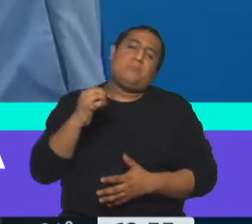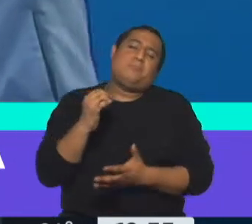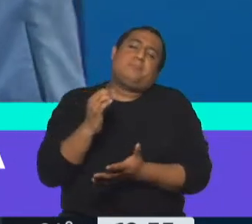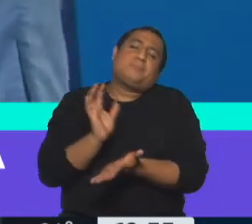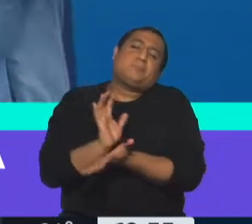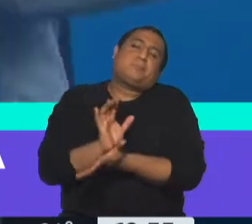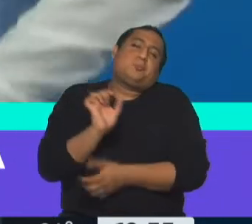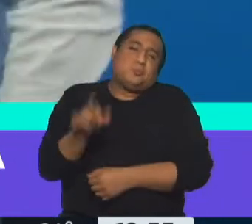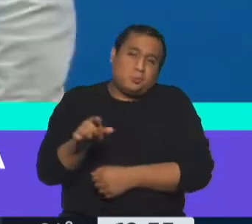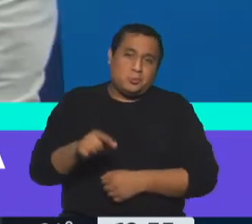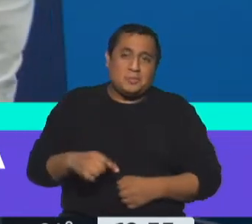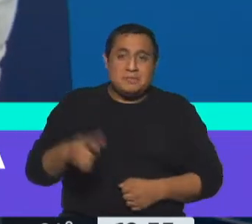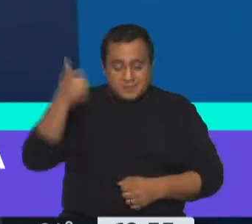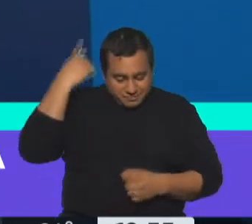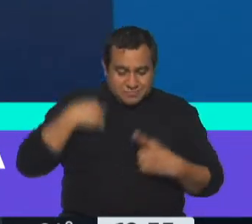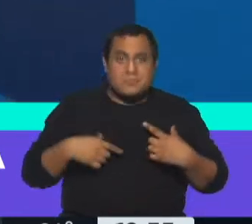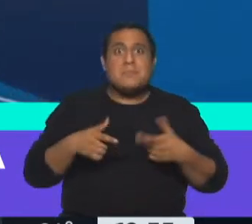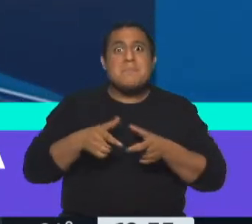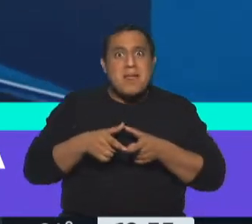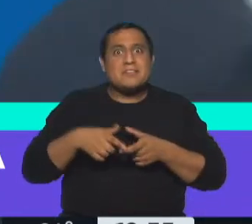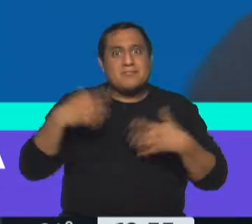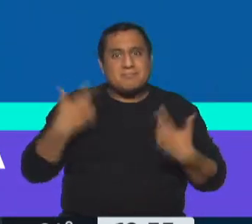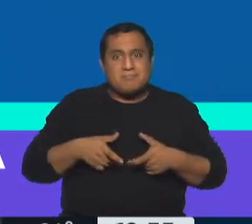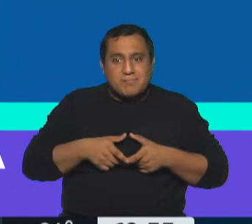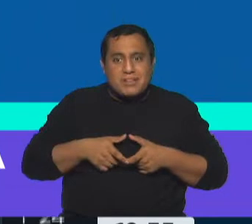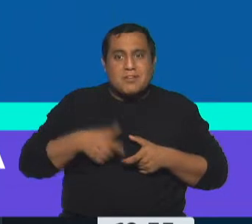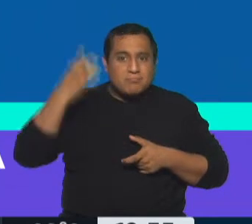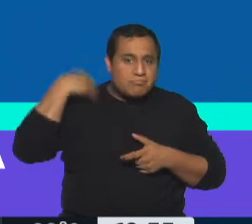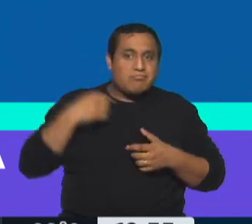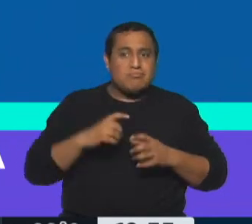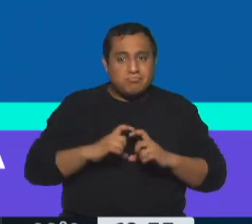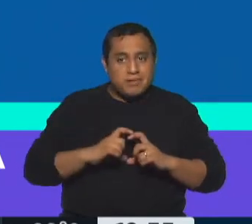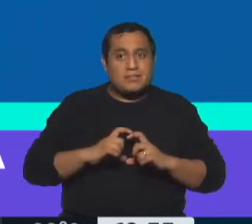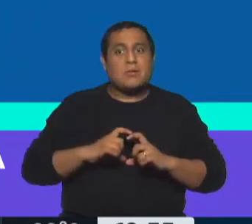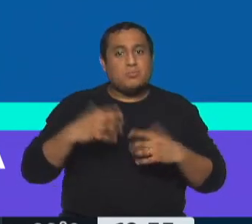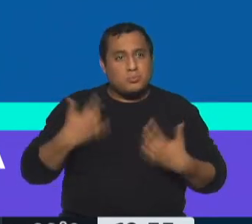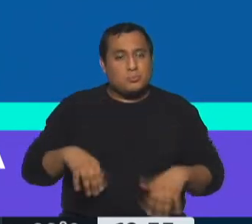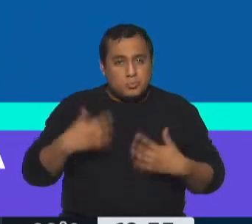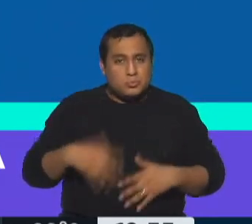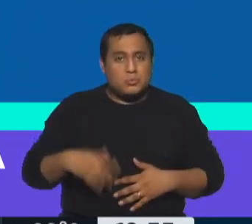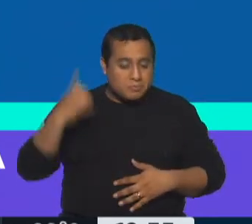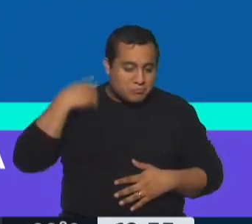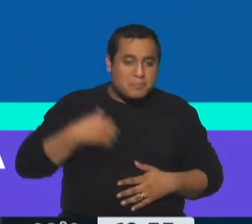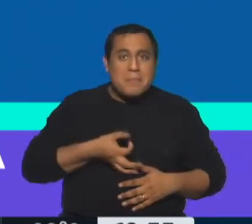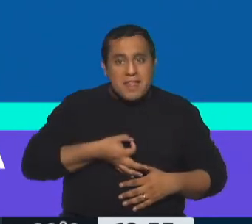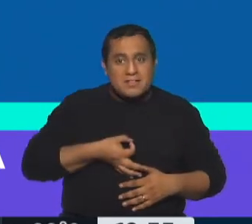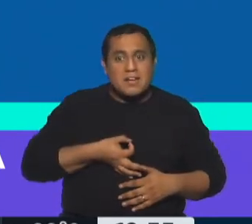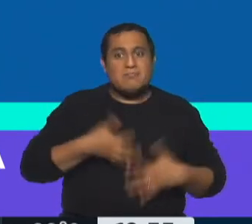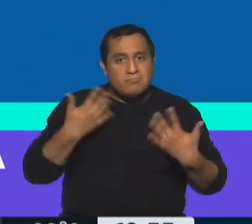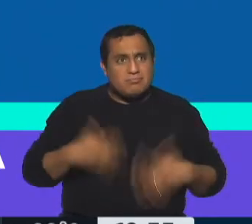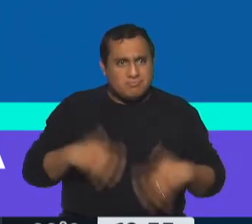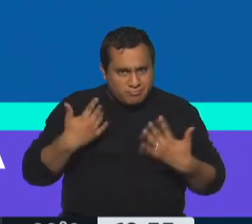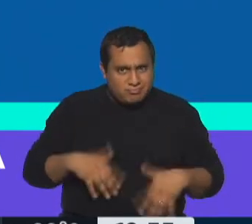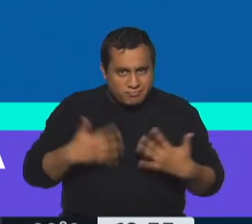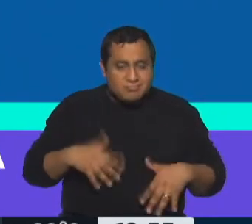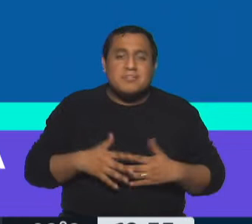tiene, allí luce su presea para la Argentina, en la que disfrutamos todos desde nuestro país.